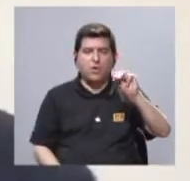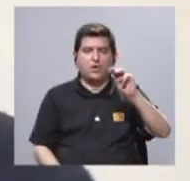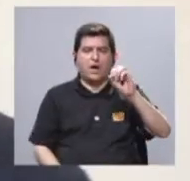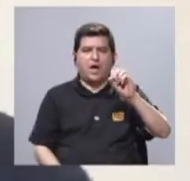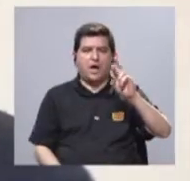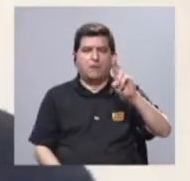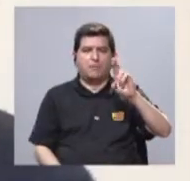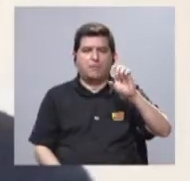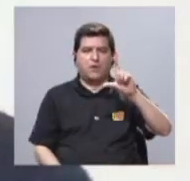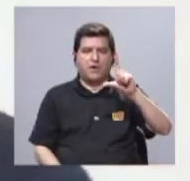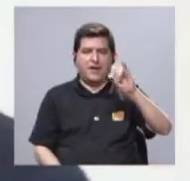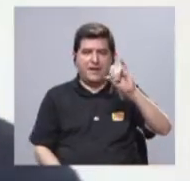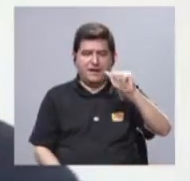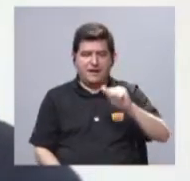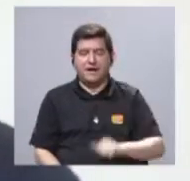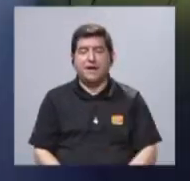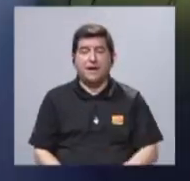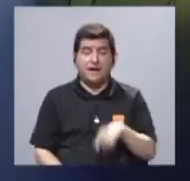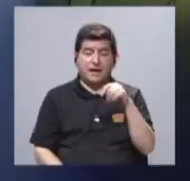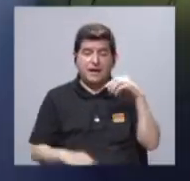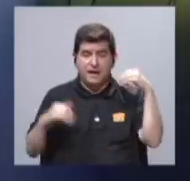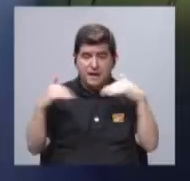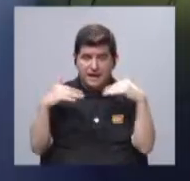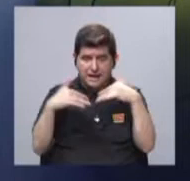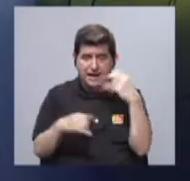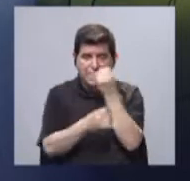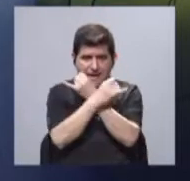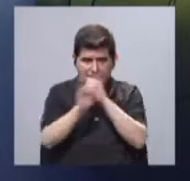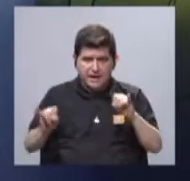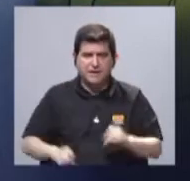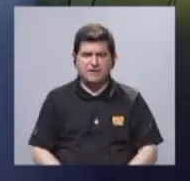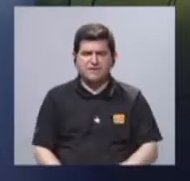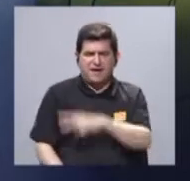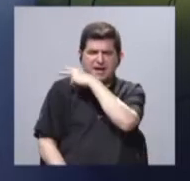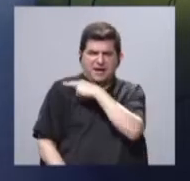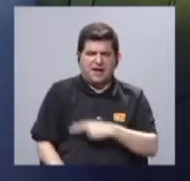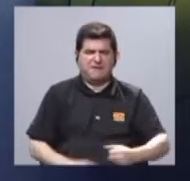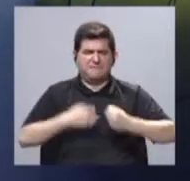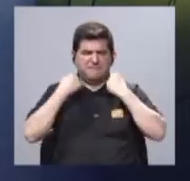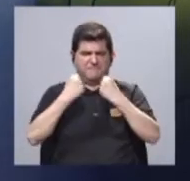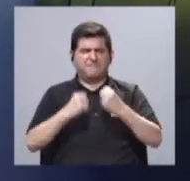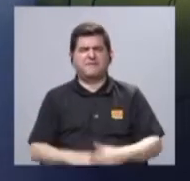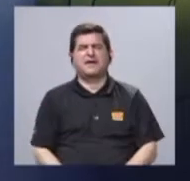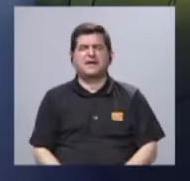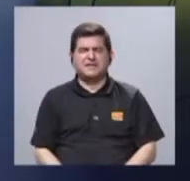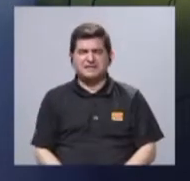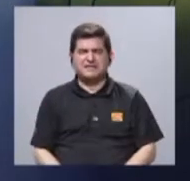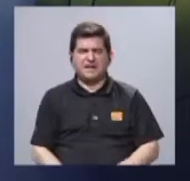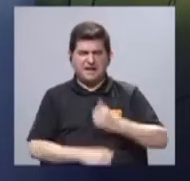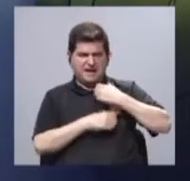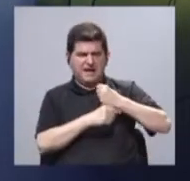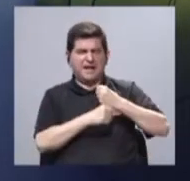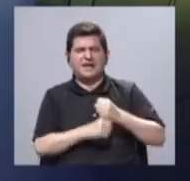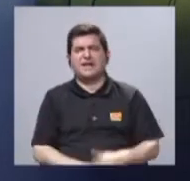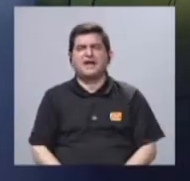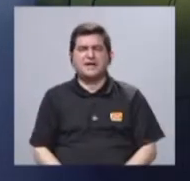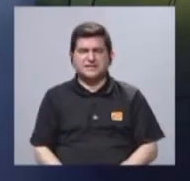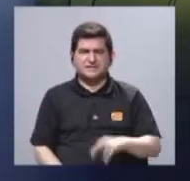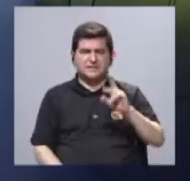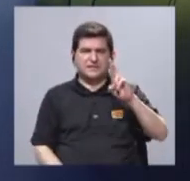y que fue durante la Guerra de Independencia uno de los más feroces jefes del ejército